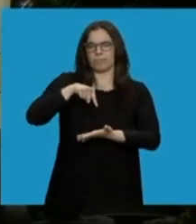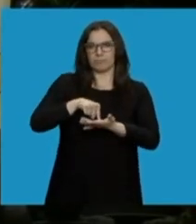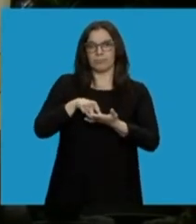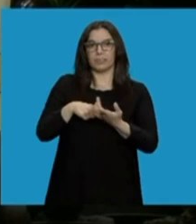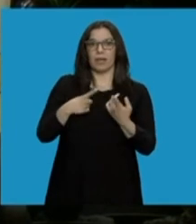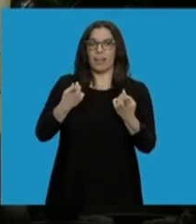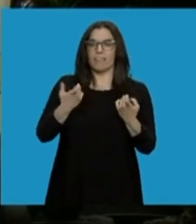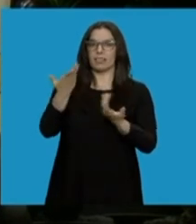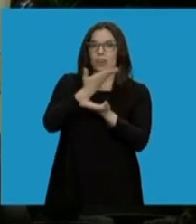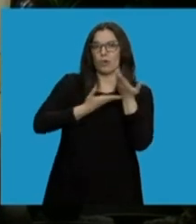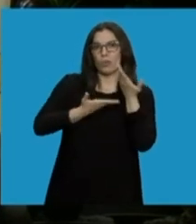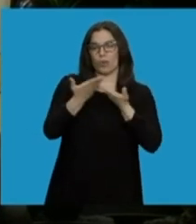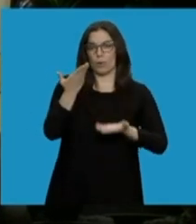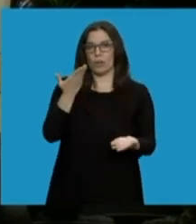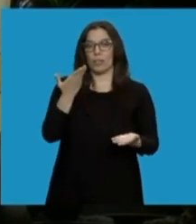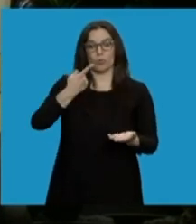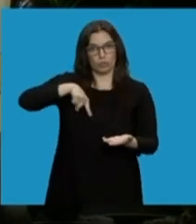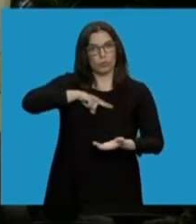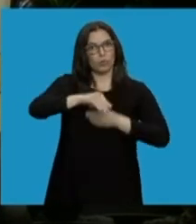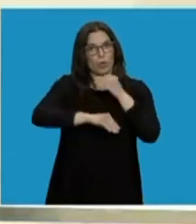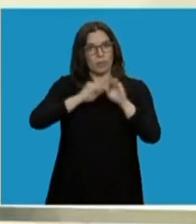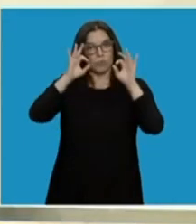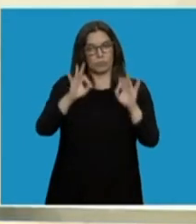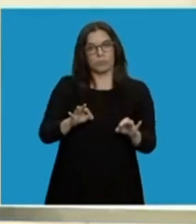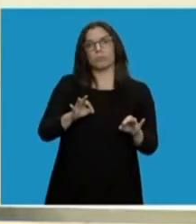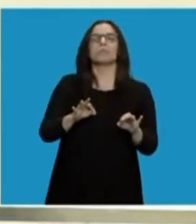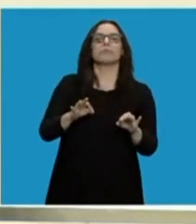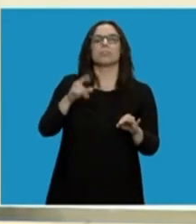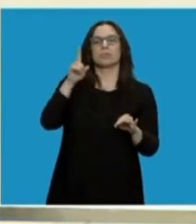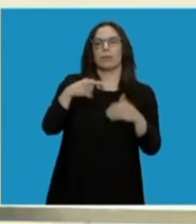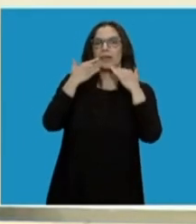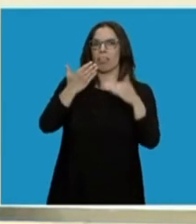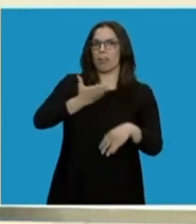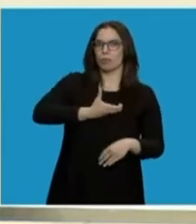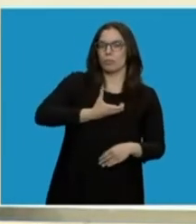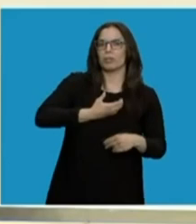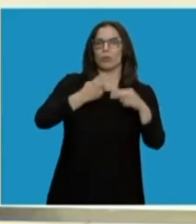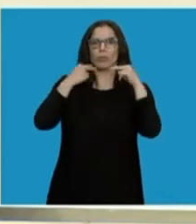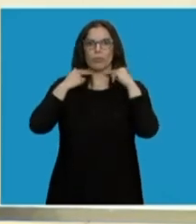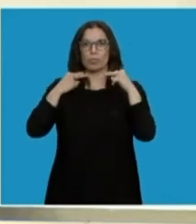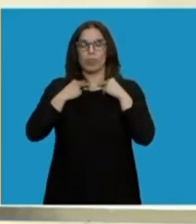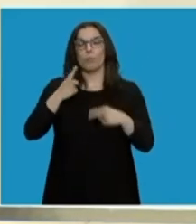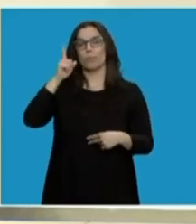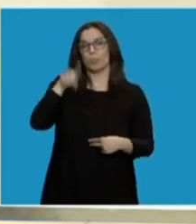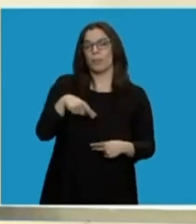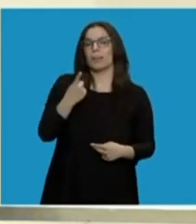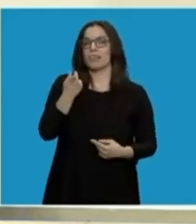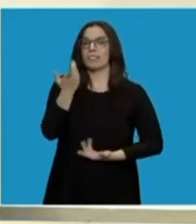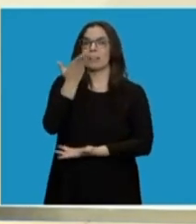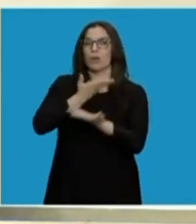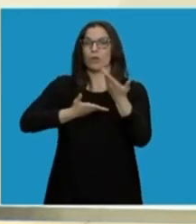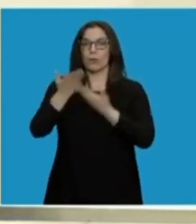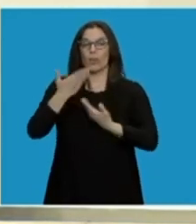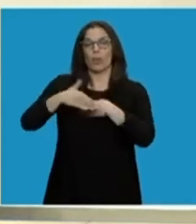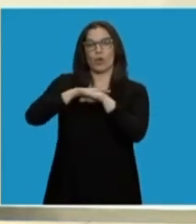necesaria la colaboración, y así lo estamos haciendo de la mano de las corporaciones locales, pero necesitamos la colaboración del